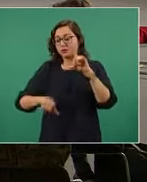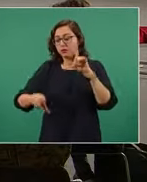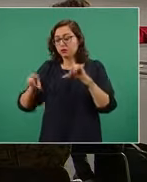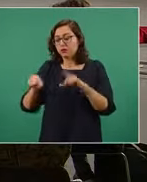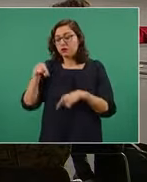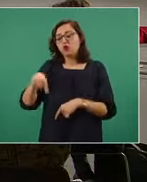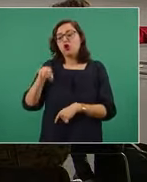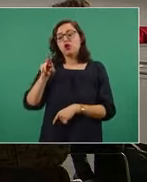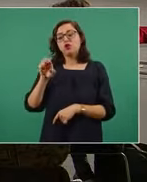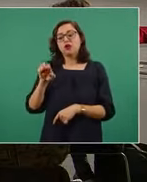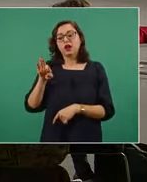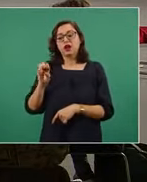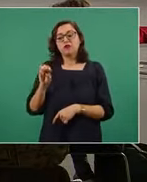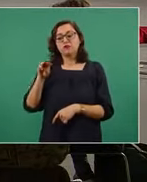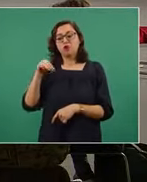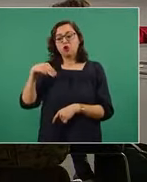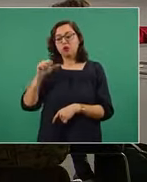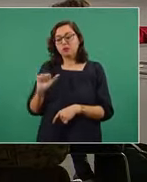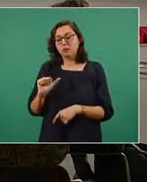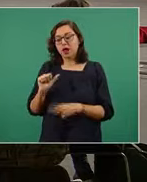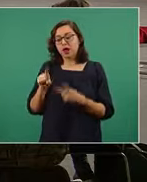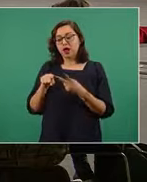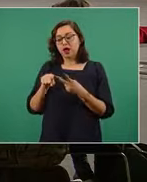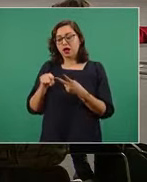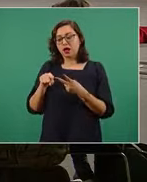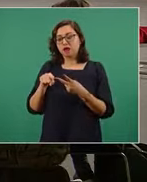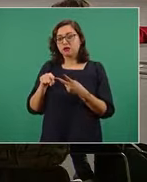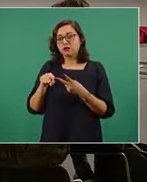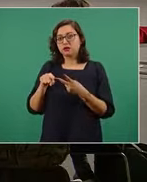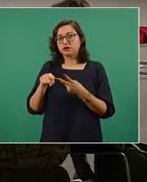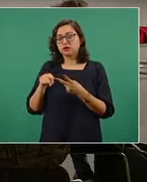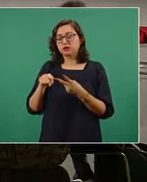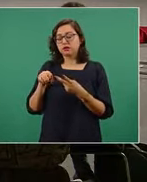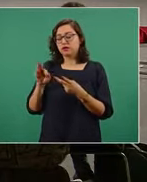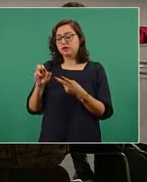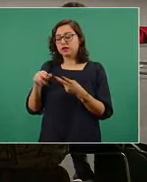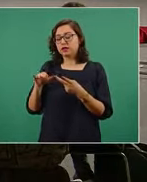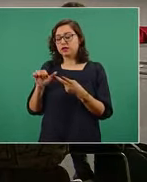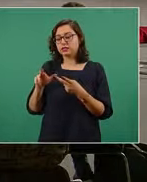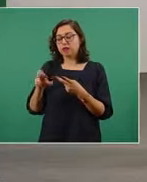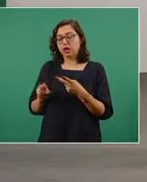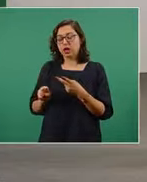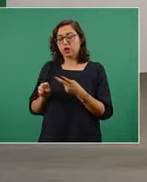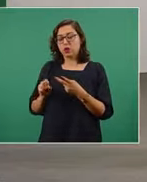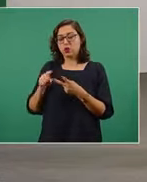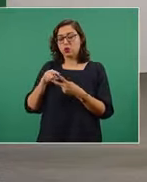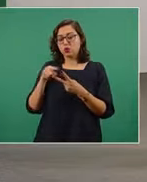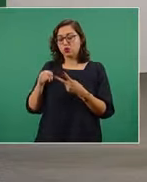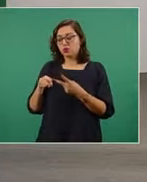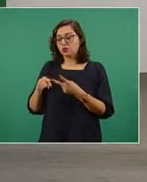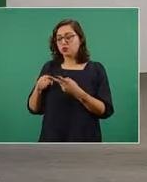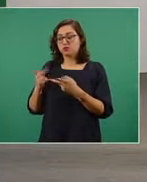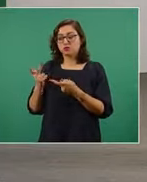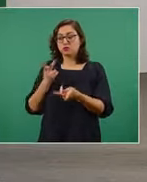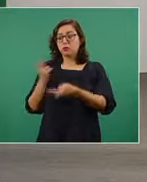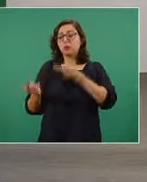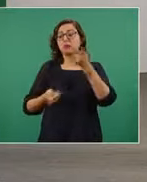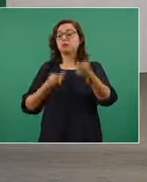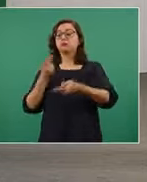El Reforma y la de El Financiero, que cucharean bastante.